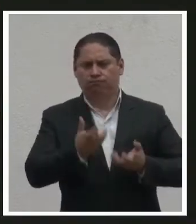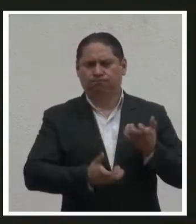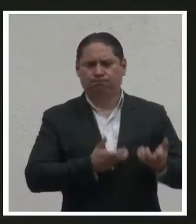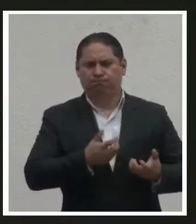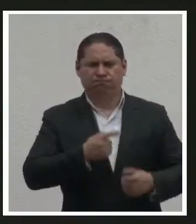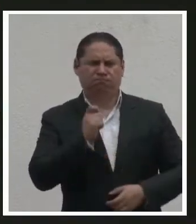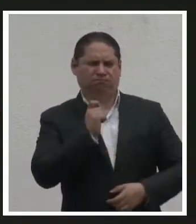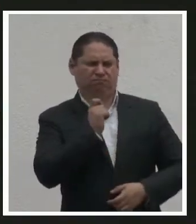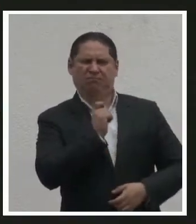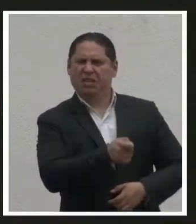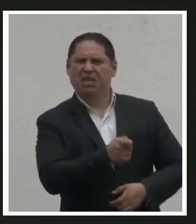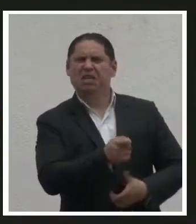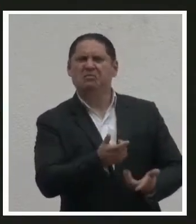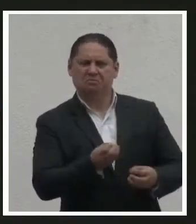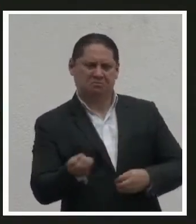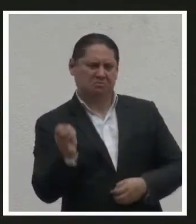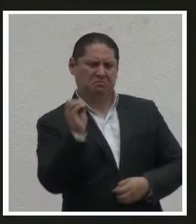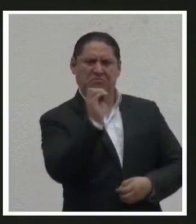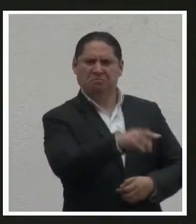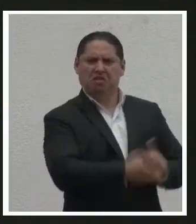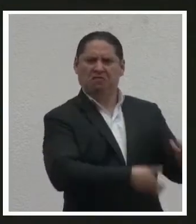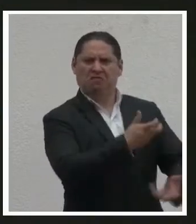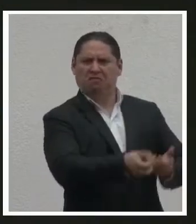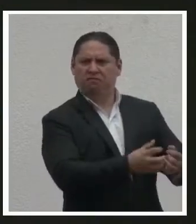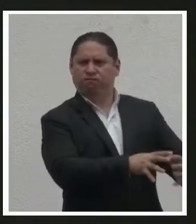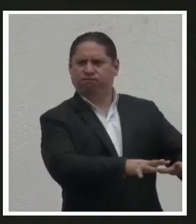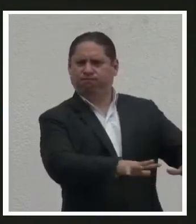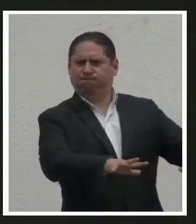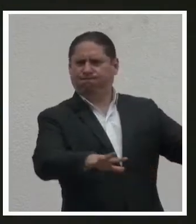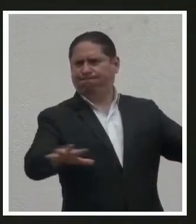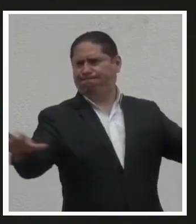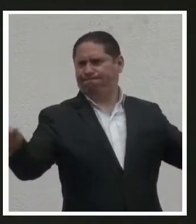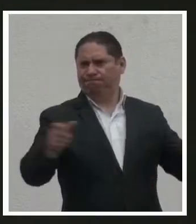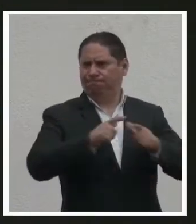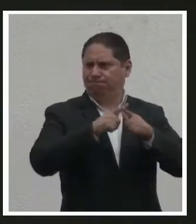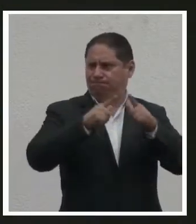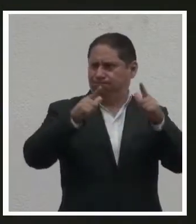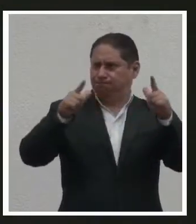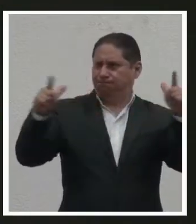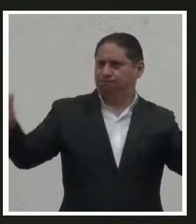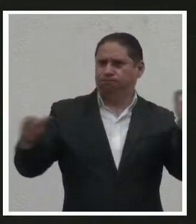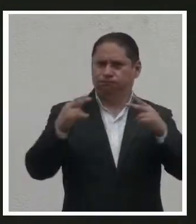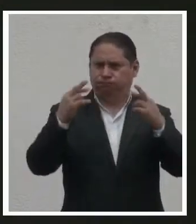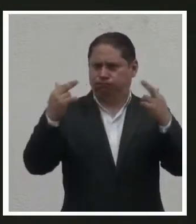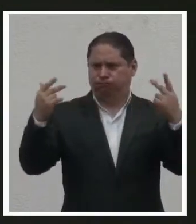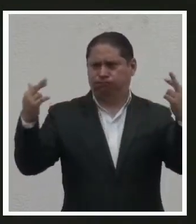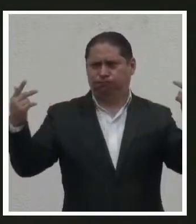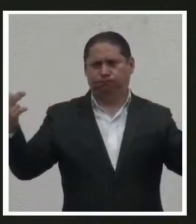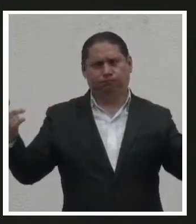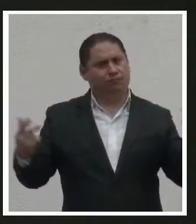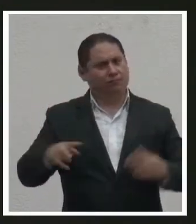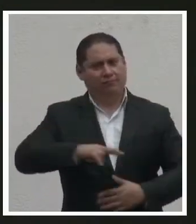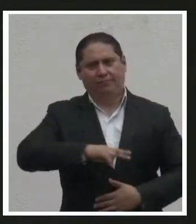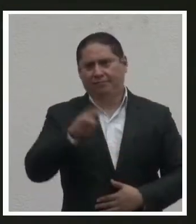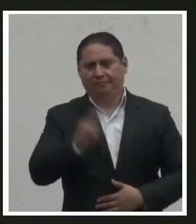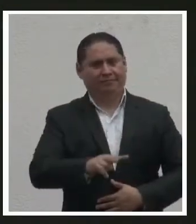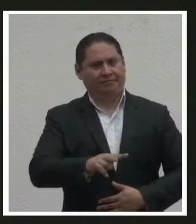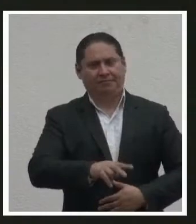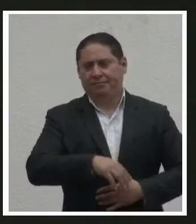que se propagan y tienen consecuencias catastróficas. Desestabilizan las economías